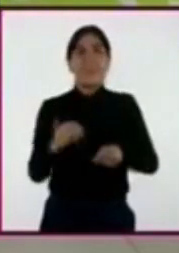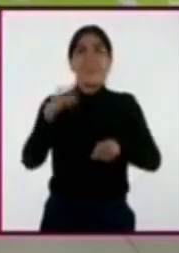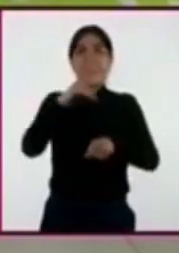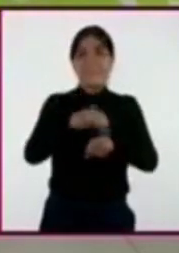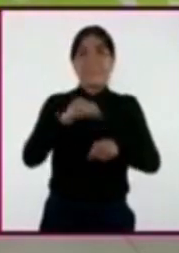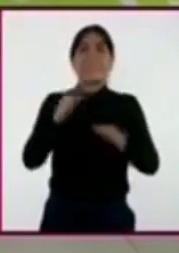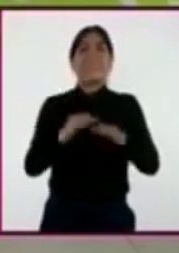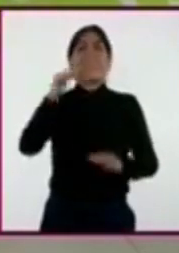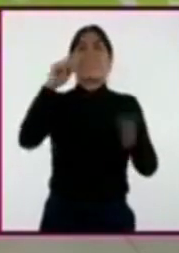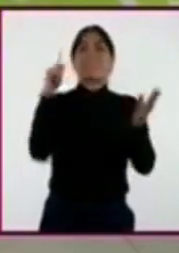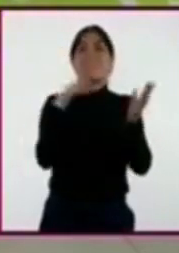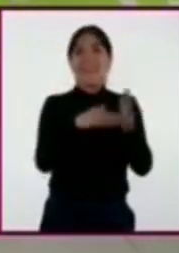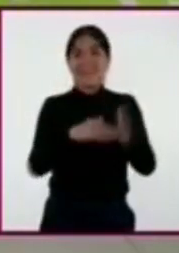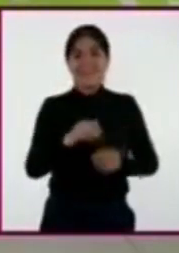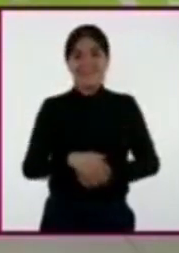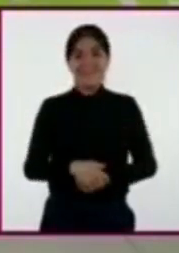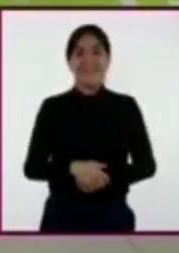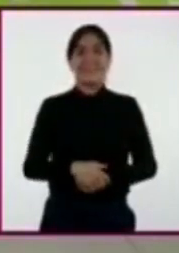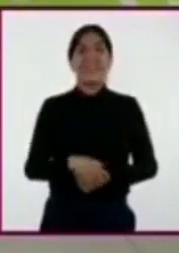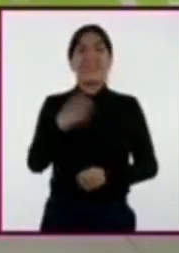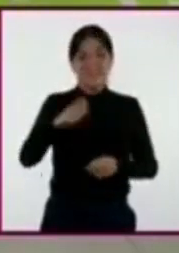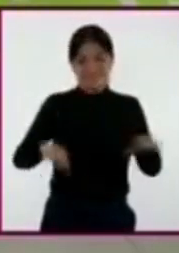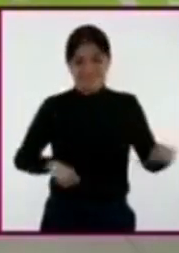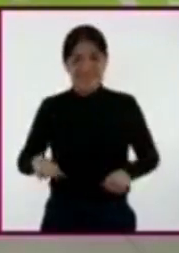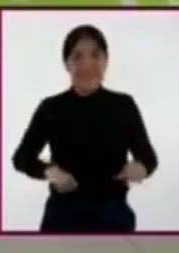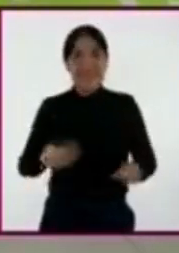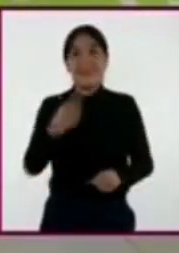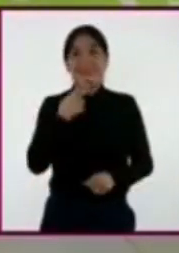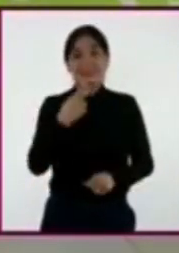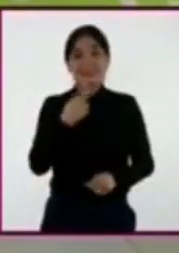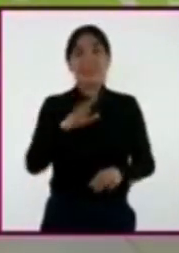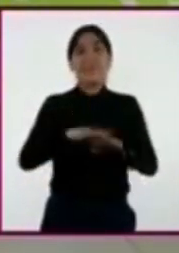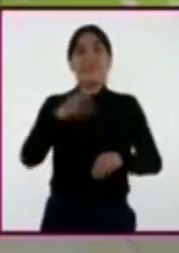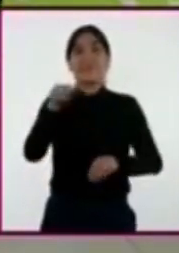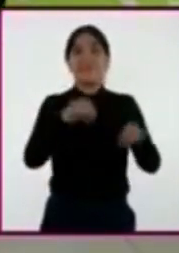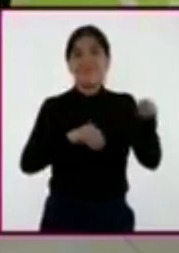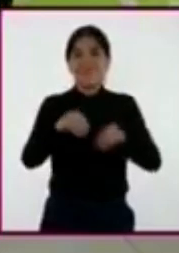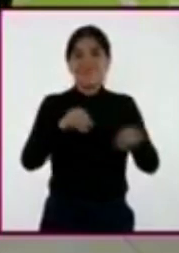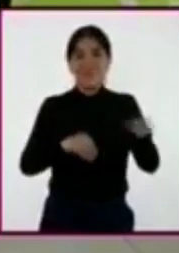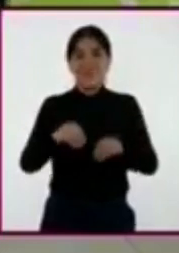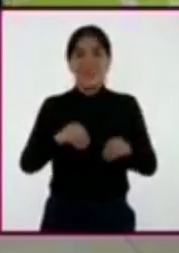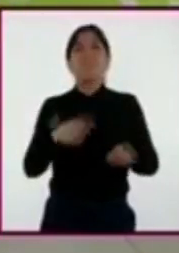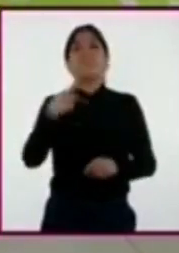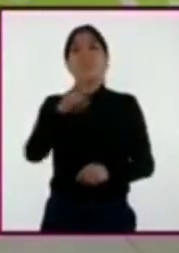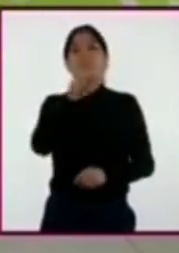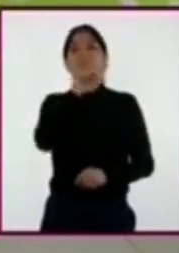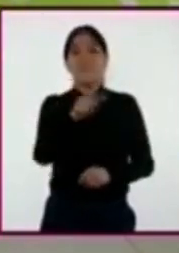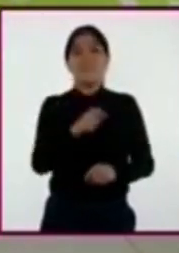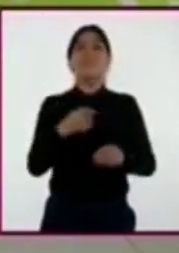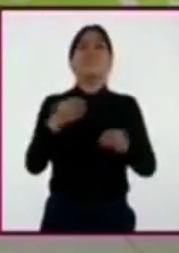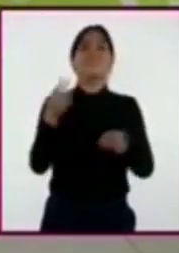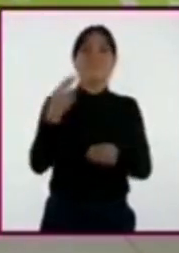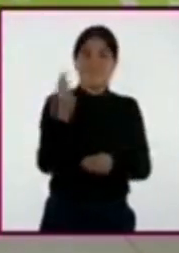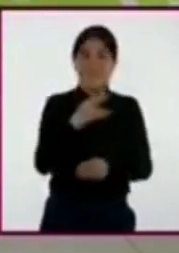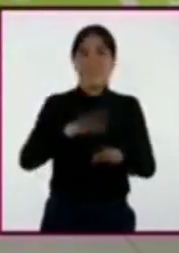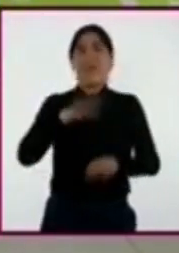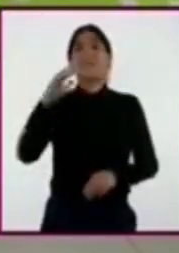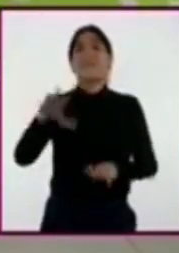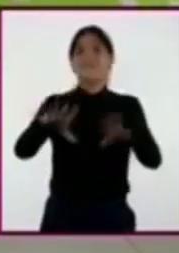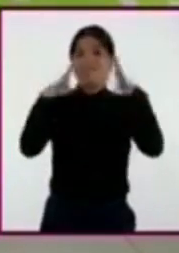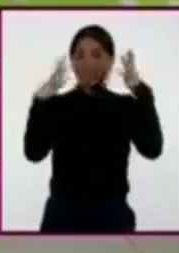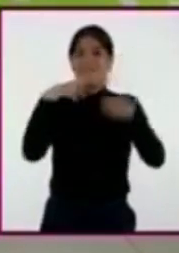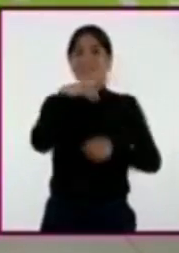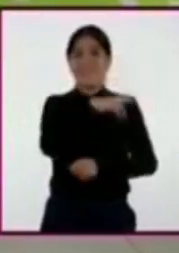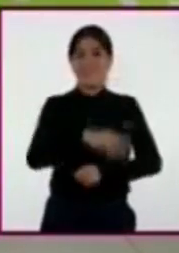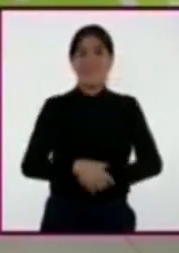al 1000. Así es, porque esta actividad requiere mayor movimiento, pero también mayor velocidad.